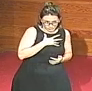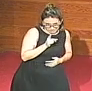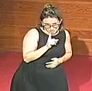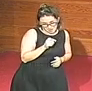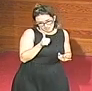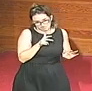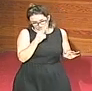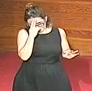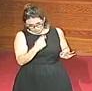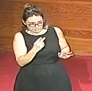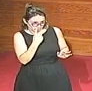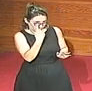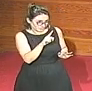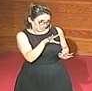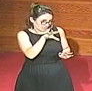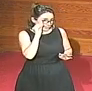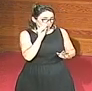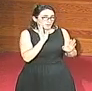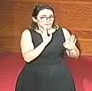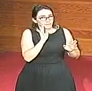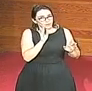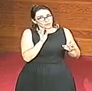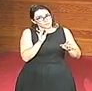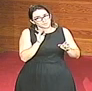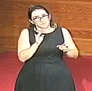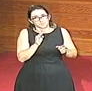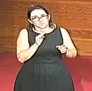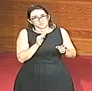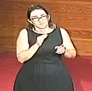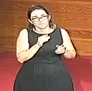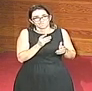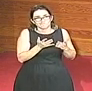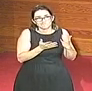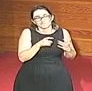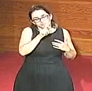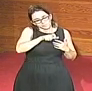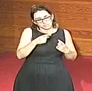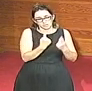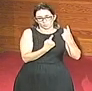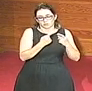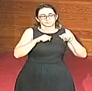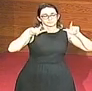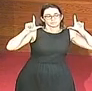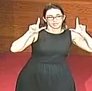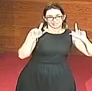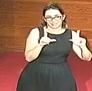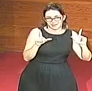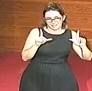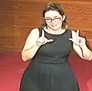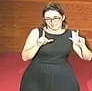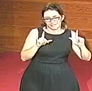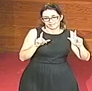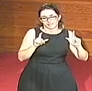Yo distinguiría mucho entre lo que son algunas personas que aparecen en televisión y